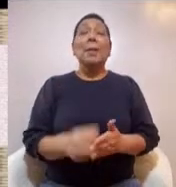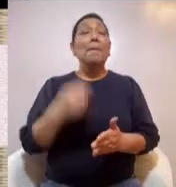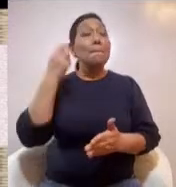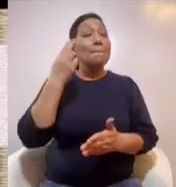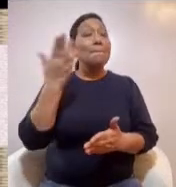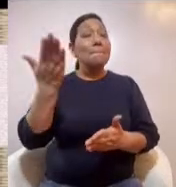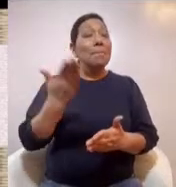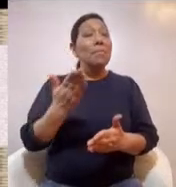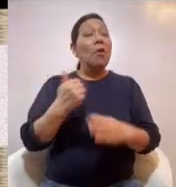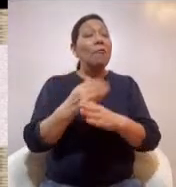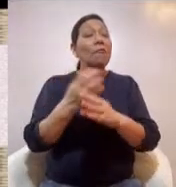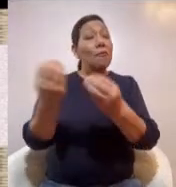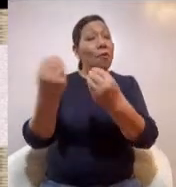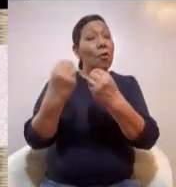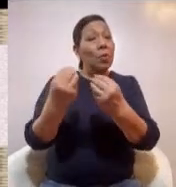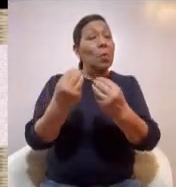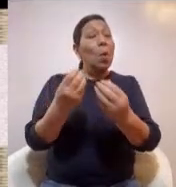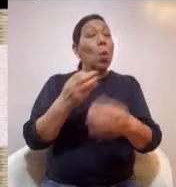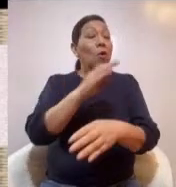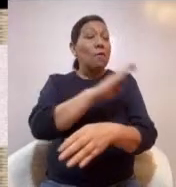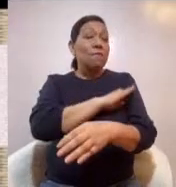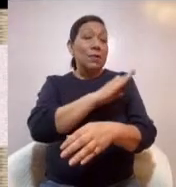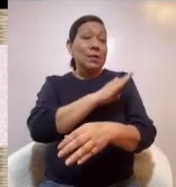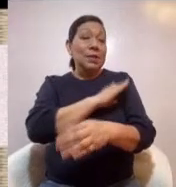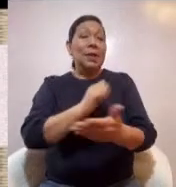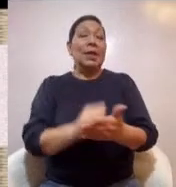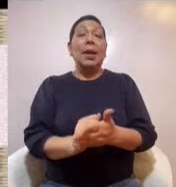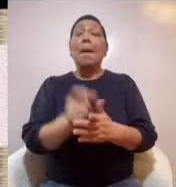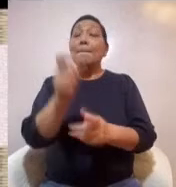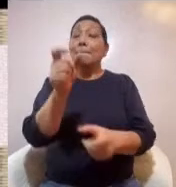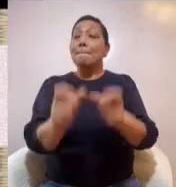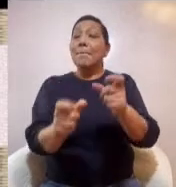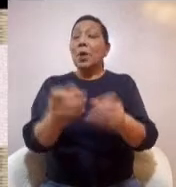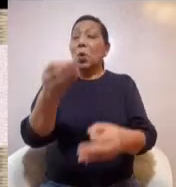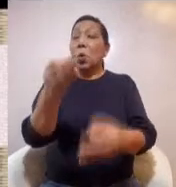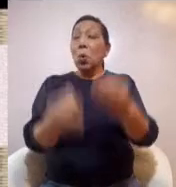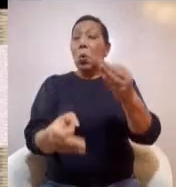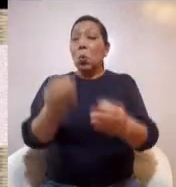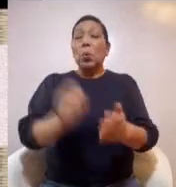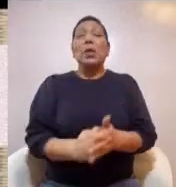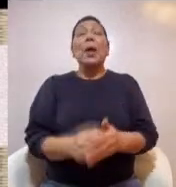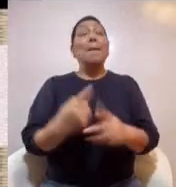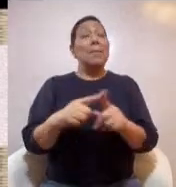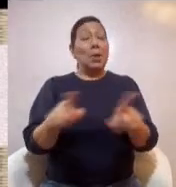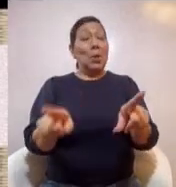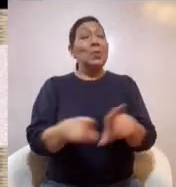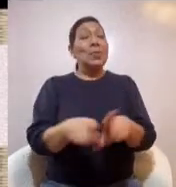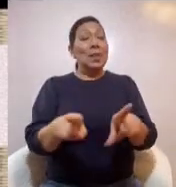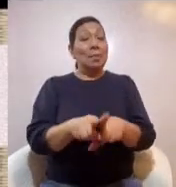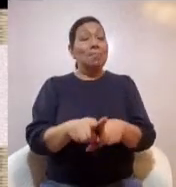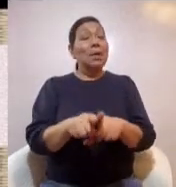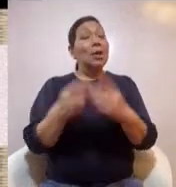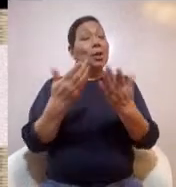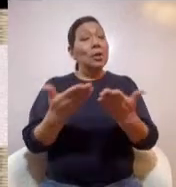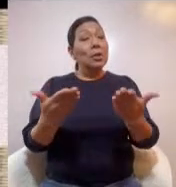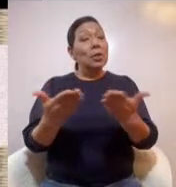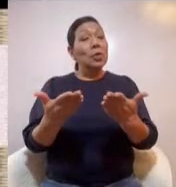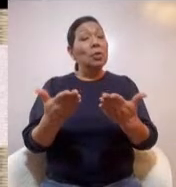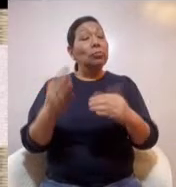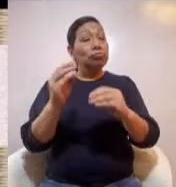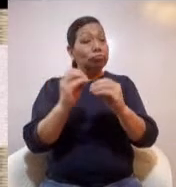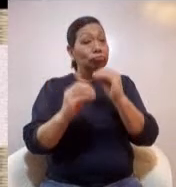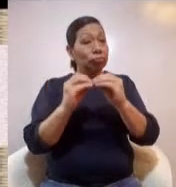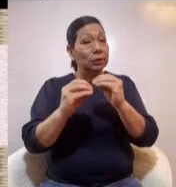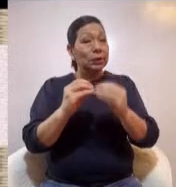el elemento de formación de jueces, fiscales, personal judicial, pero también el elemento